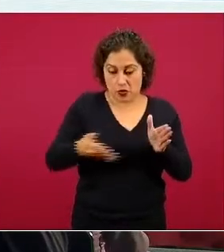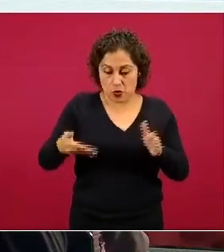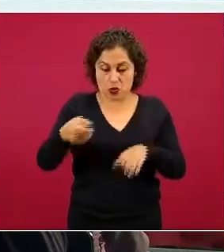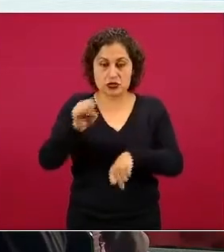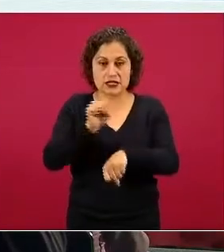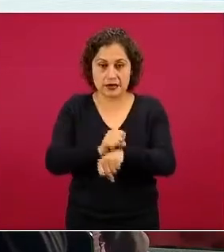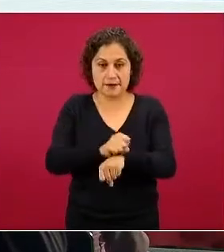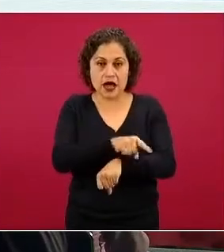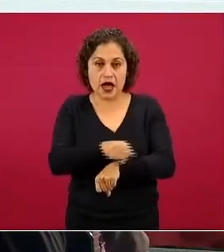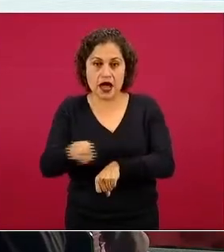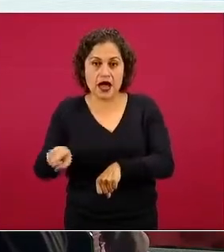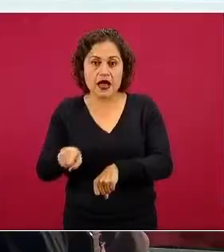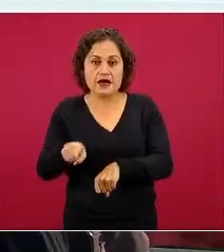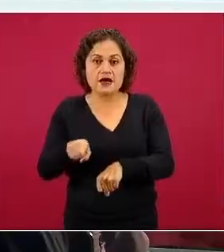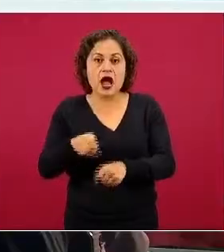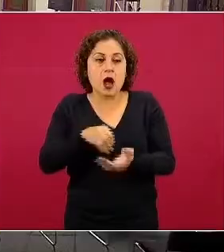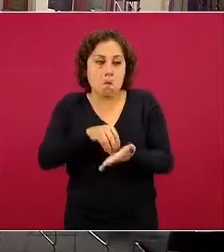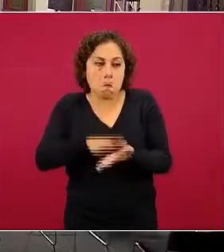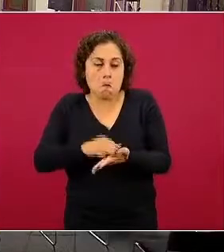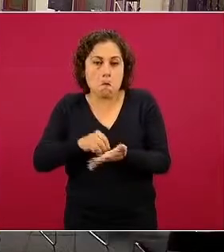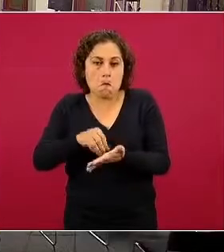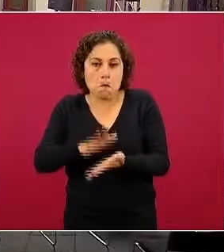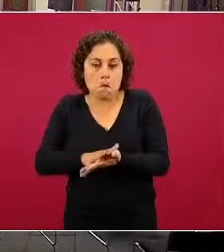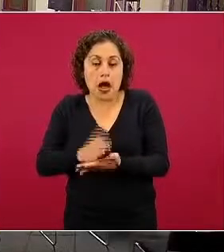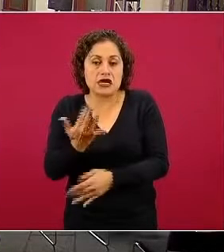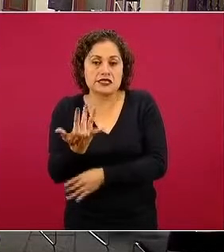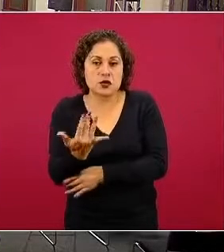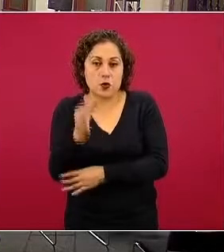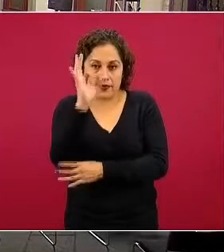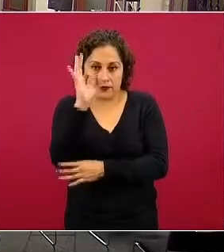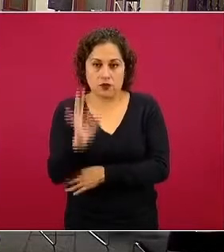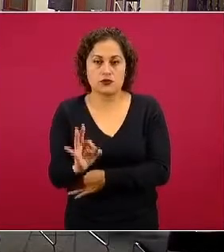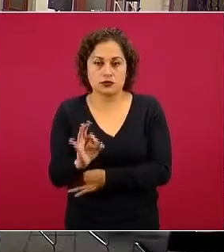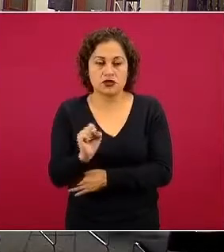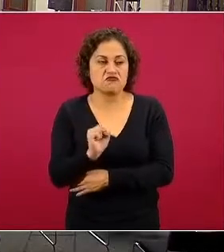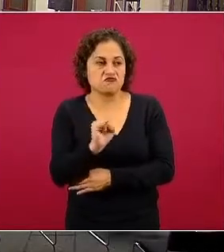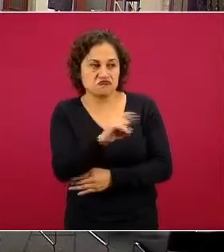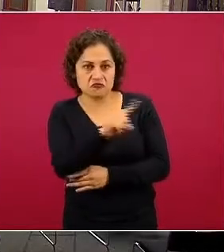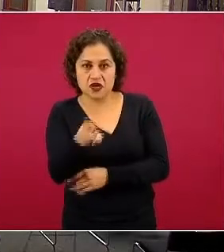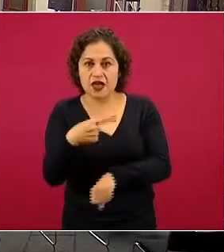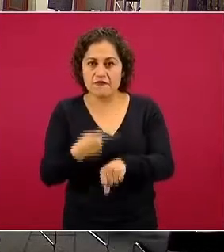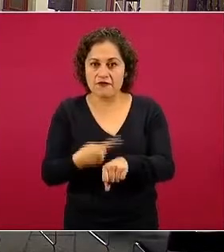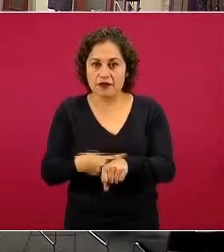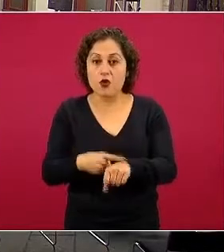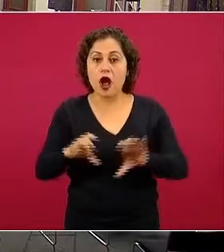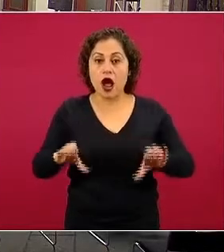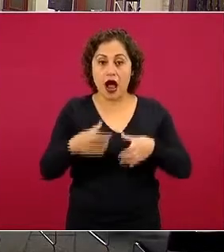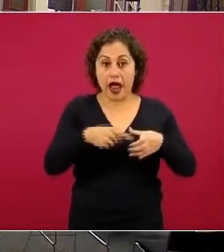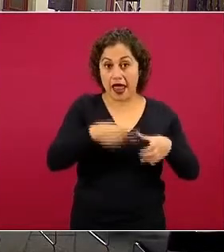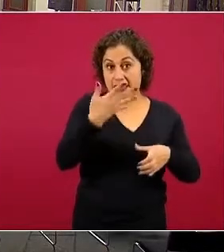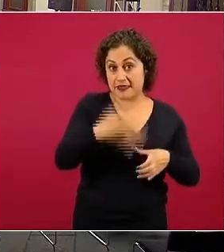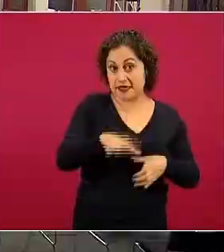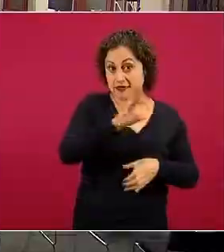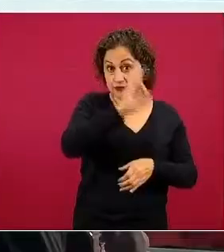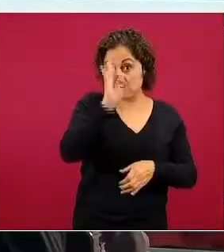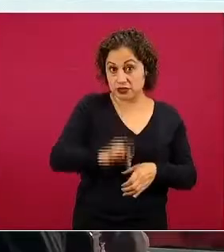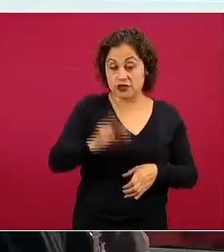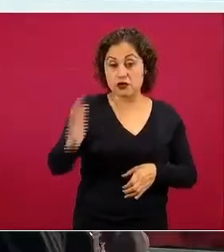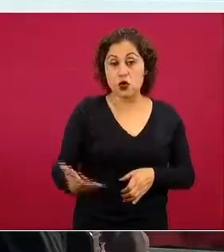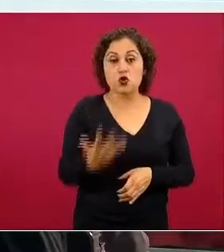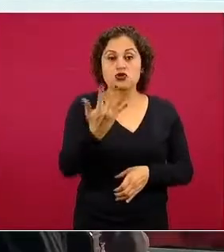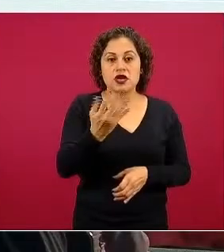la positividad era del 50%, de estas 10 personas, 5 se toman